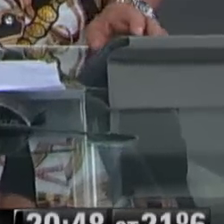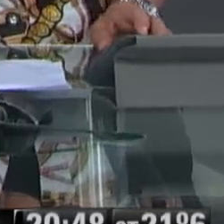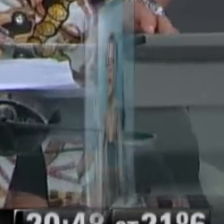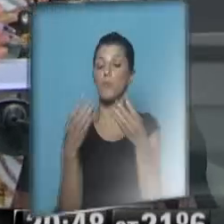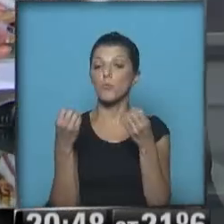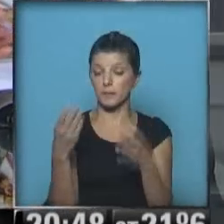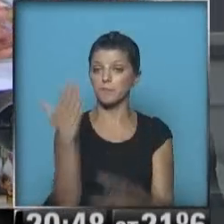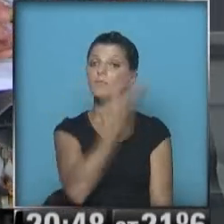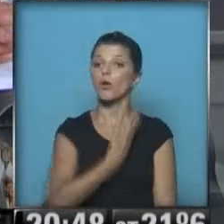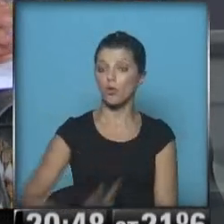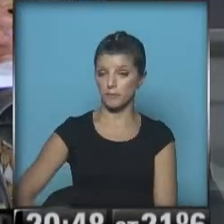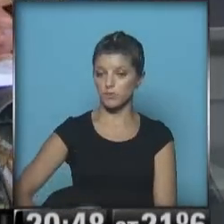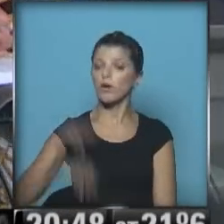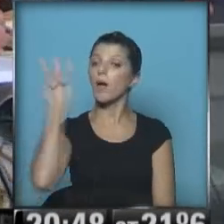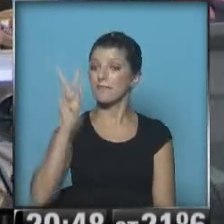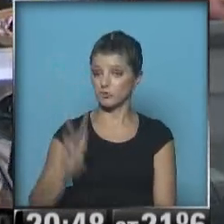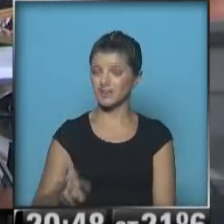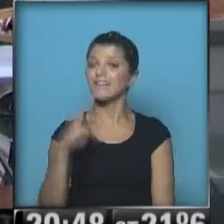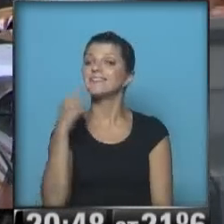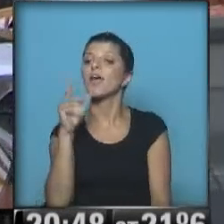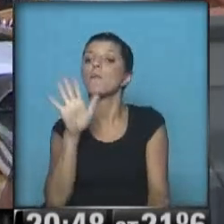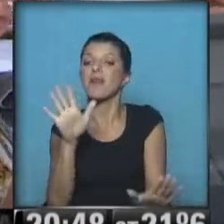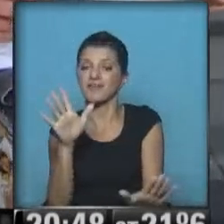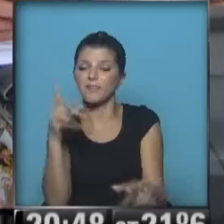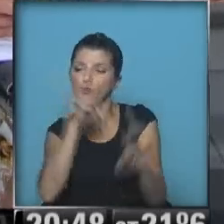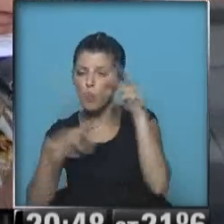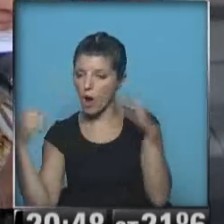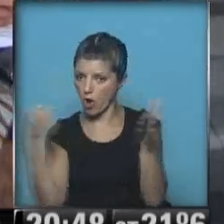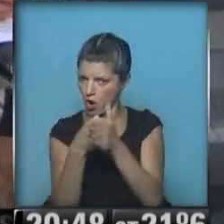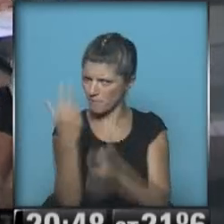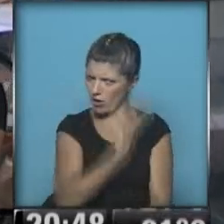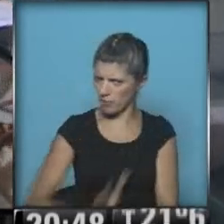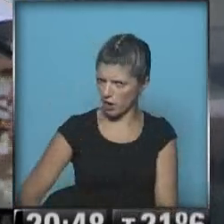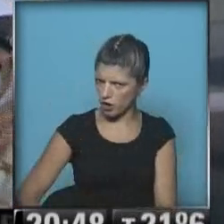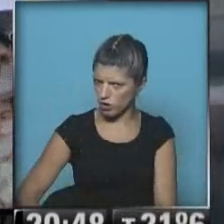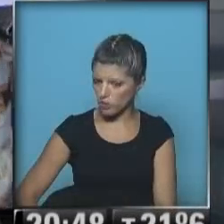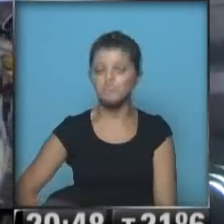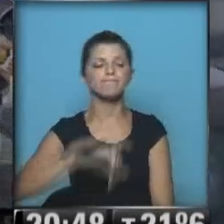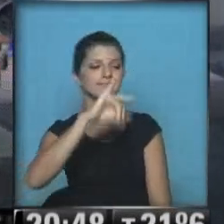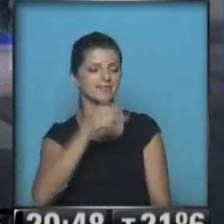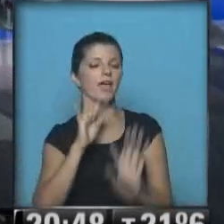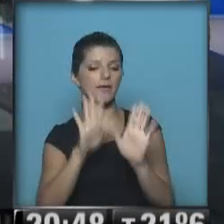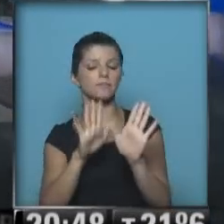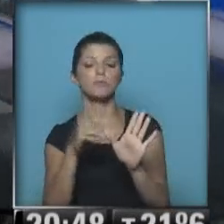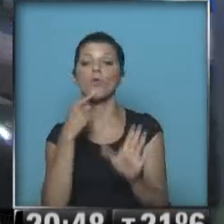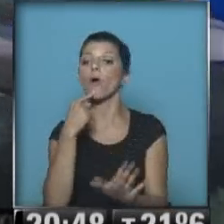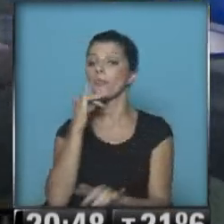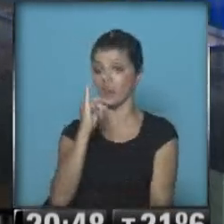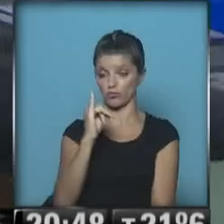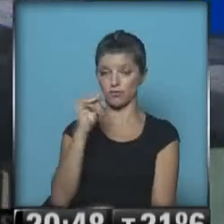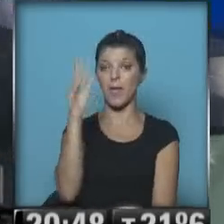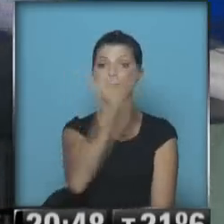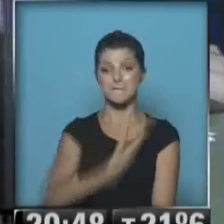Muy bien, el gobierno de Venezuela habla de un intento de golpe de Estado, Pedro. Sí, efectivamente, esto lo denunció el presidente de